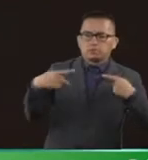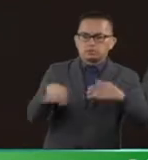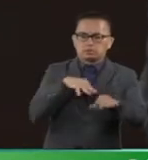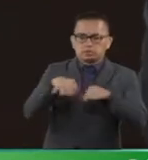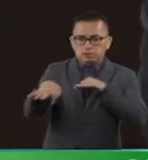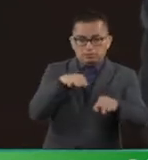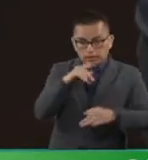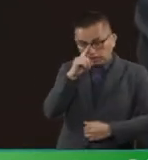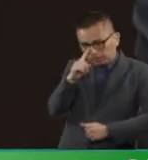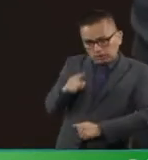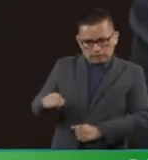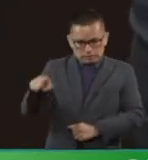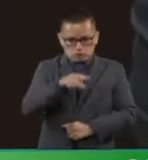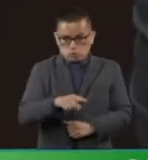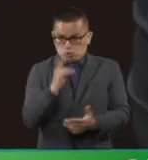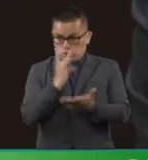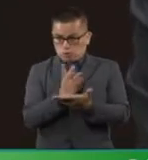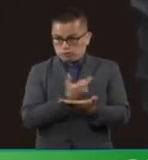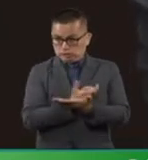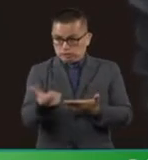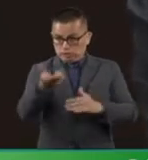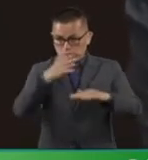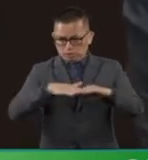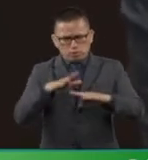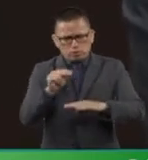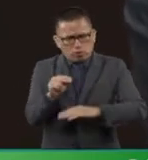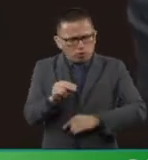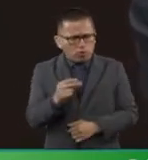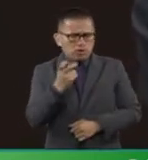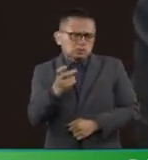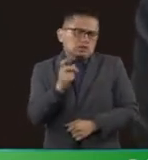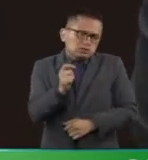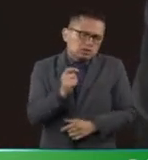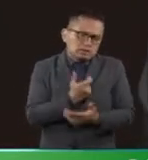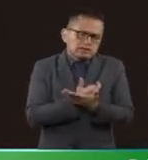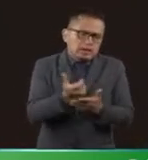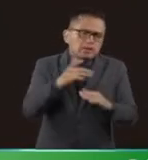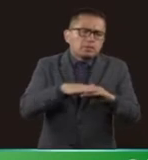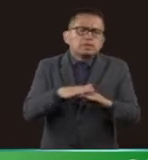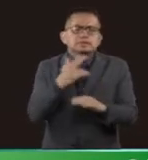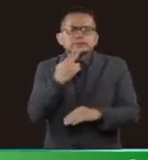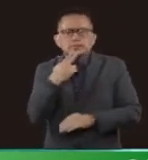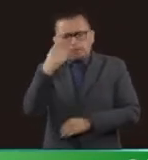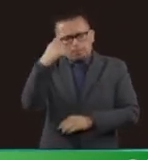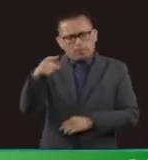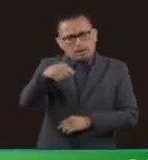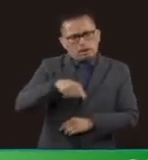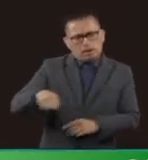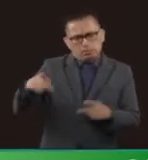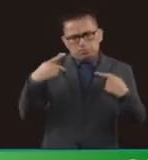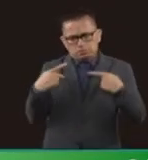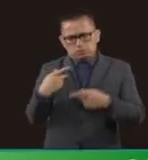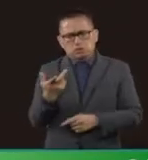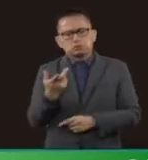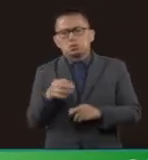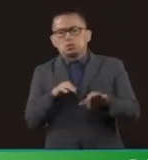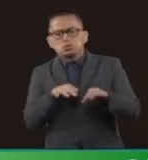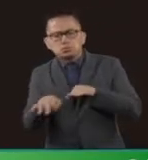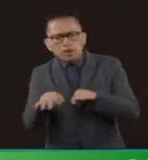como aspiración el salario mínimo. Eso debe ser una garantía constitucional para que ninguna persona que